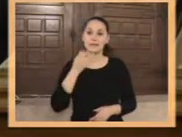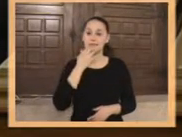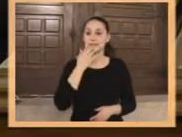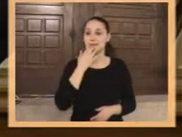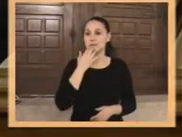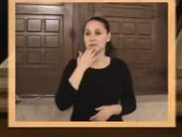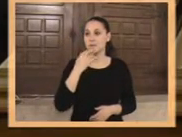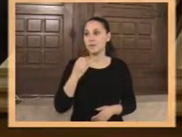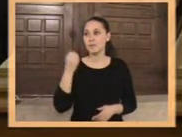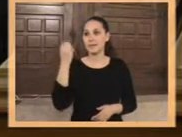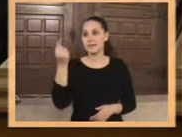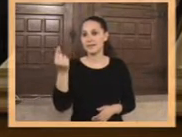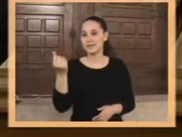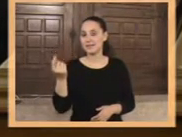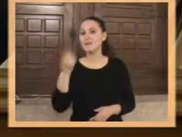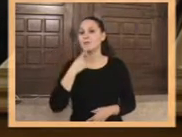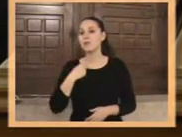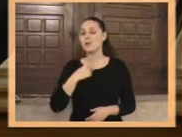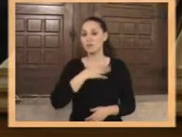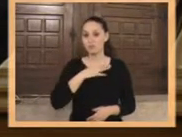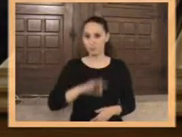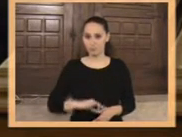lo cuantificara. Muchísimas gracias.